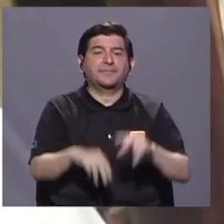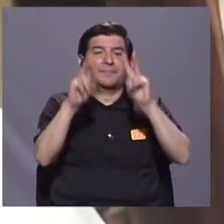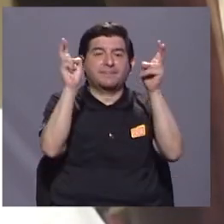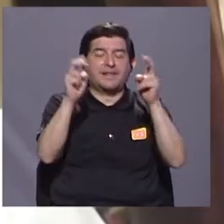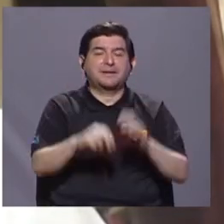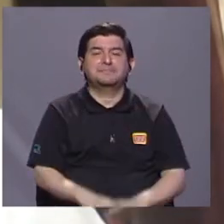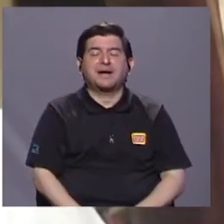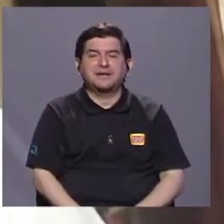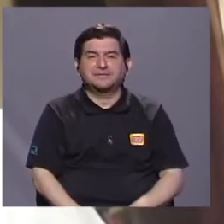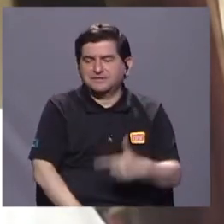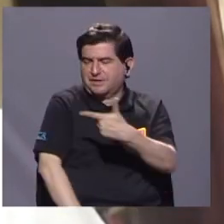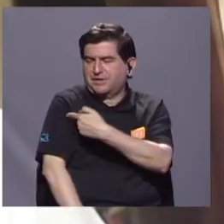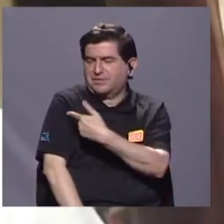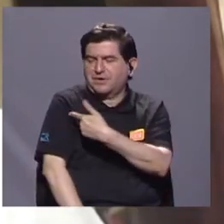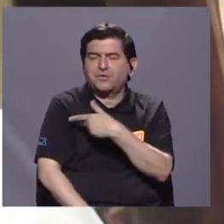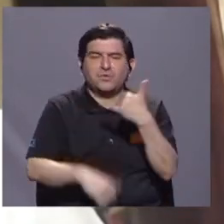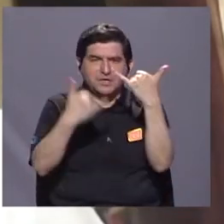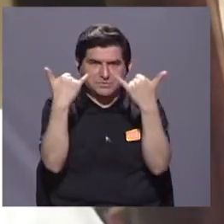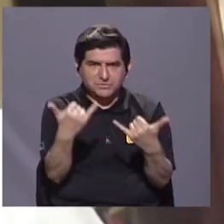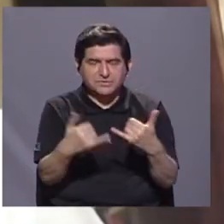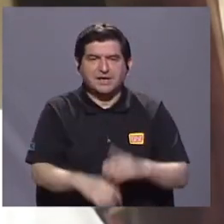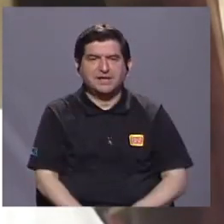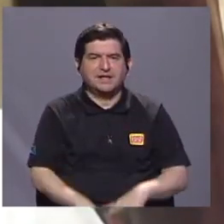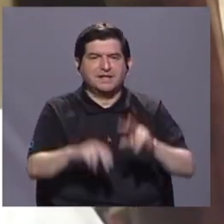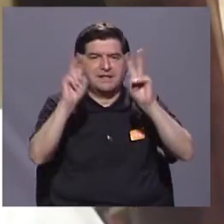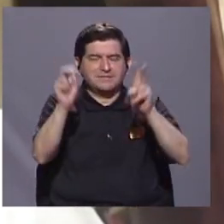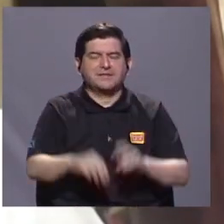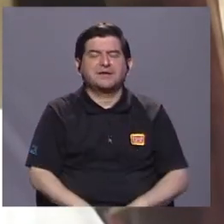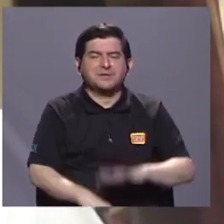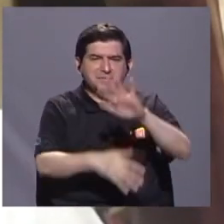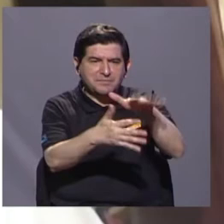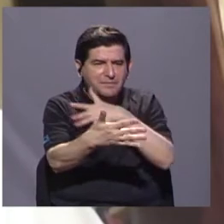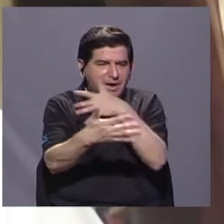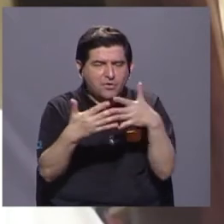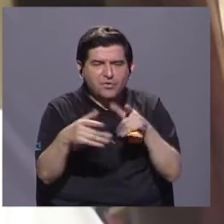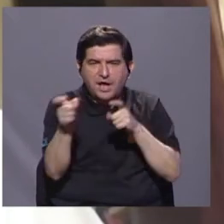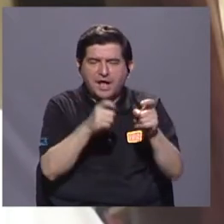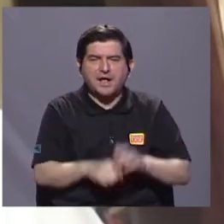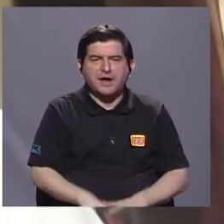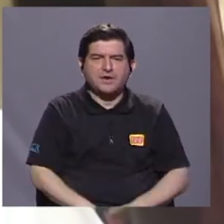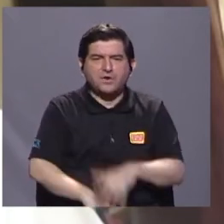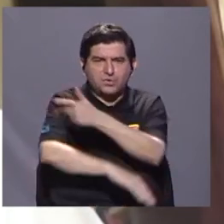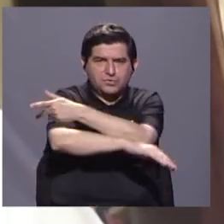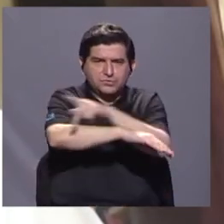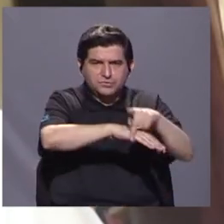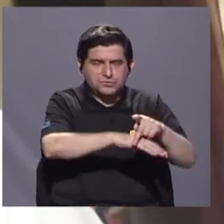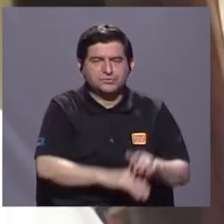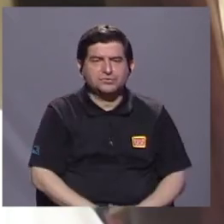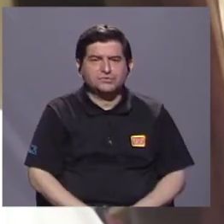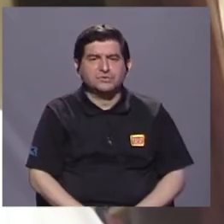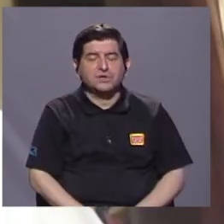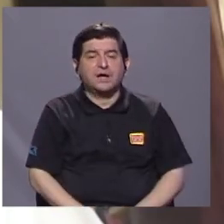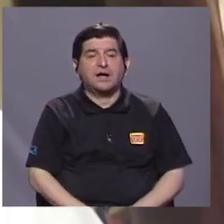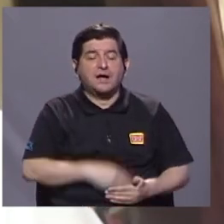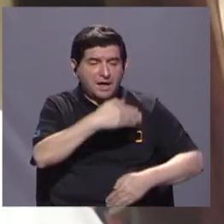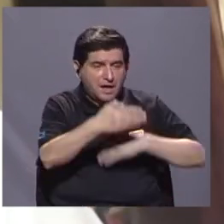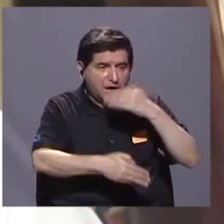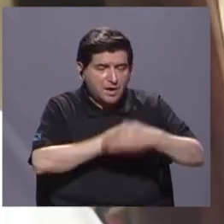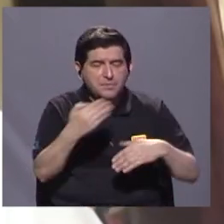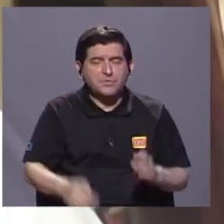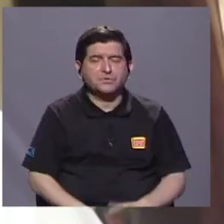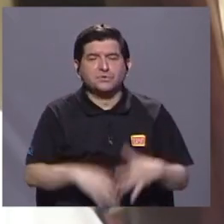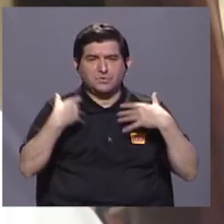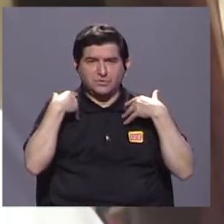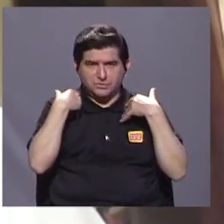la vacunación ya estaba en efecto, el tema de los horarios regulados de playa, la ampliación de la aplicación de los protocolos